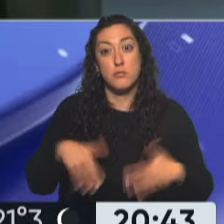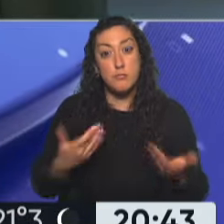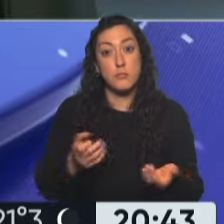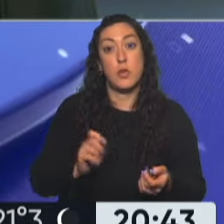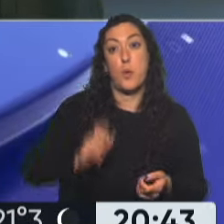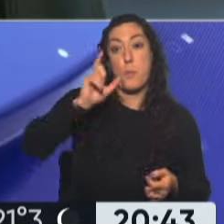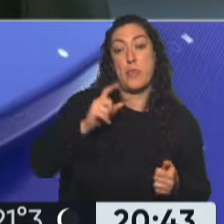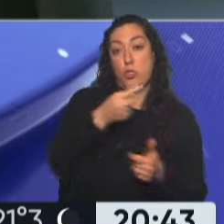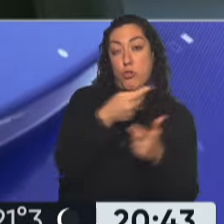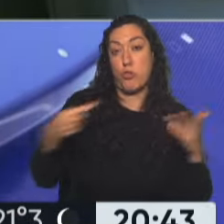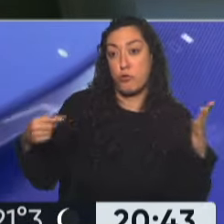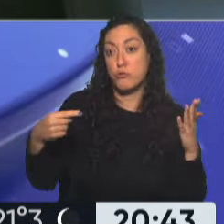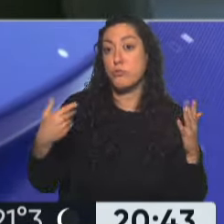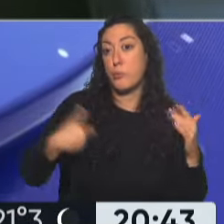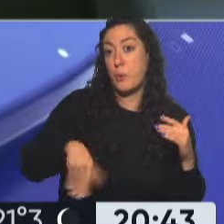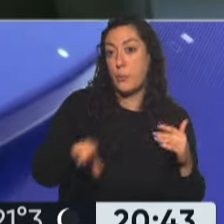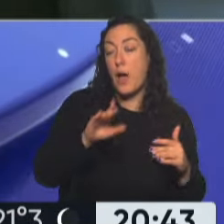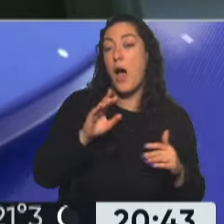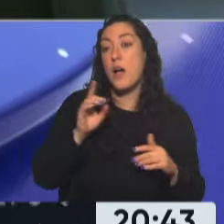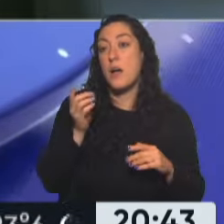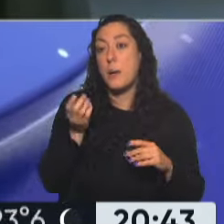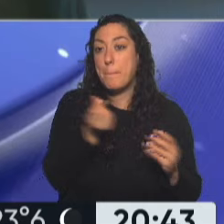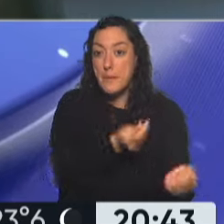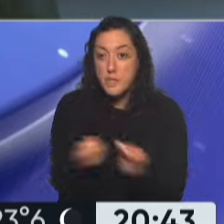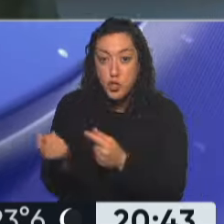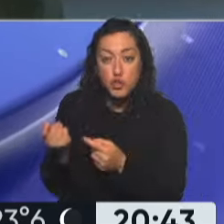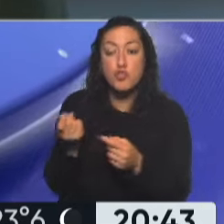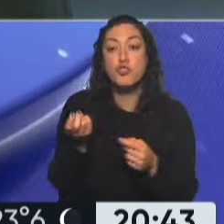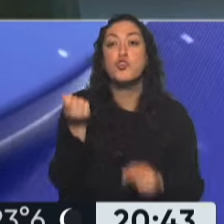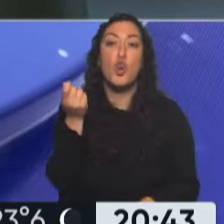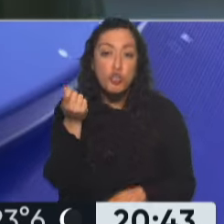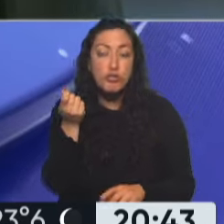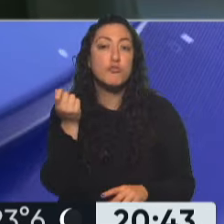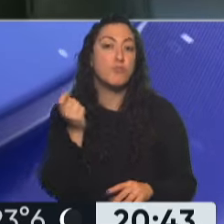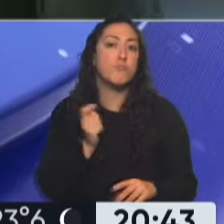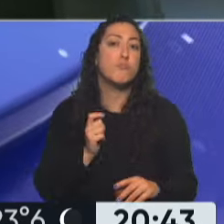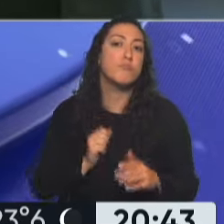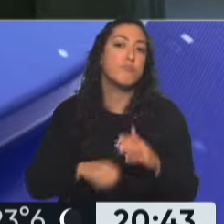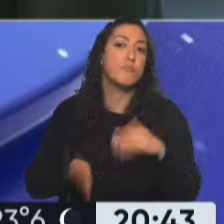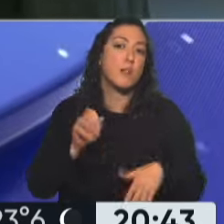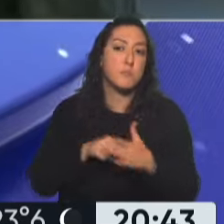dudas, van a presionar sobre el índice de precios al consumidor y también van a presionar sobre tu salario.